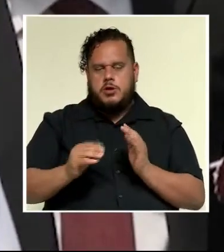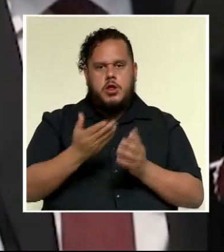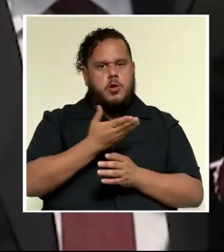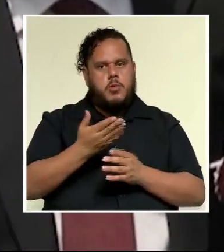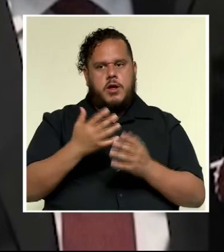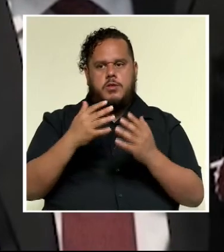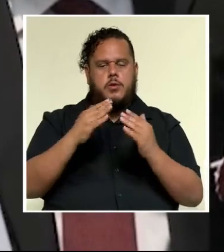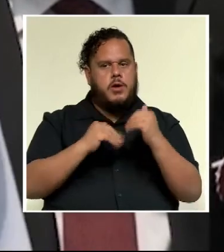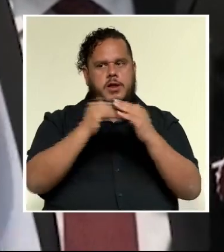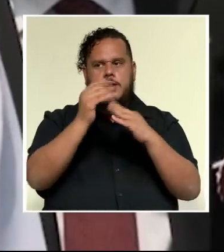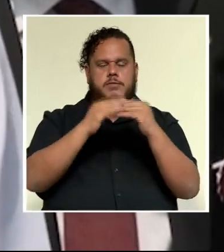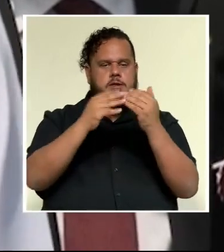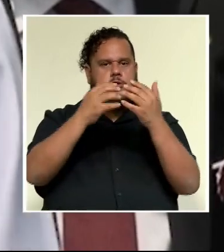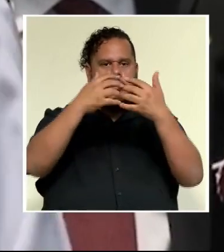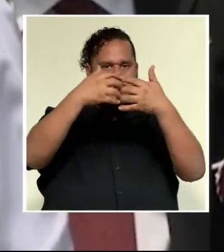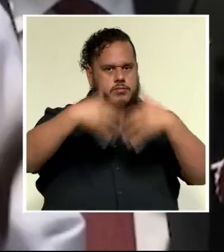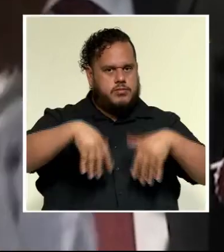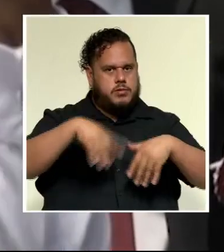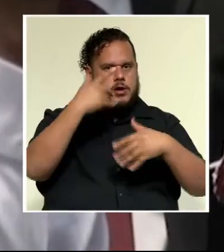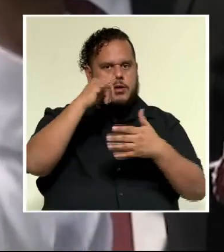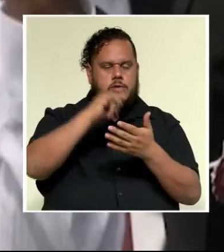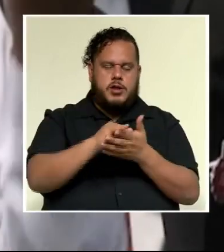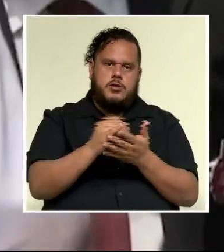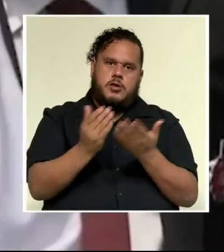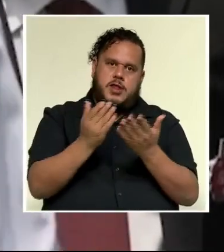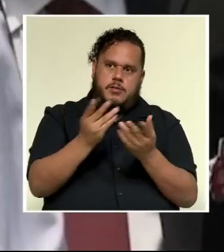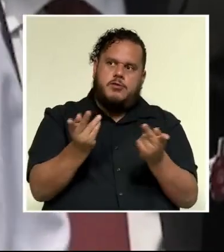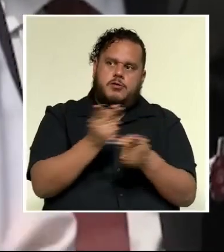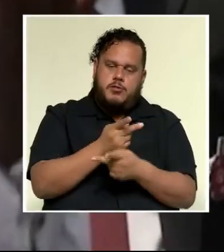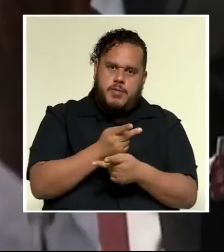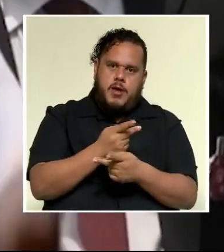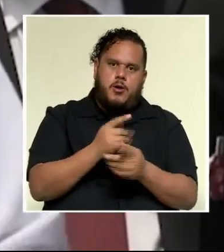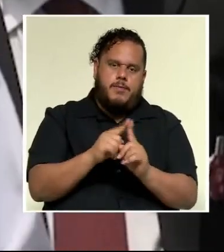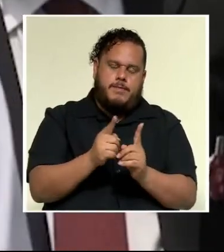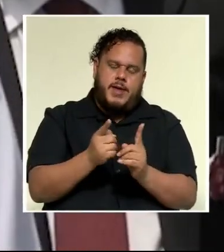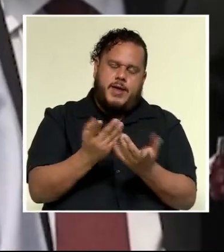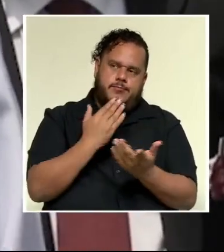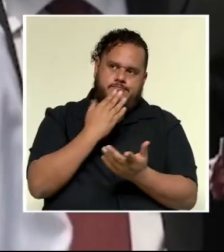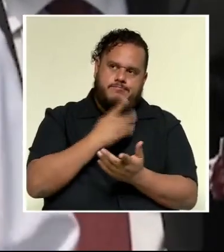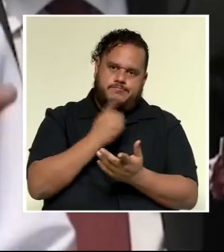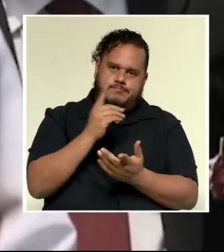se derrumbó por completo, así que podría haber sido peor, aseguran las autoridades.